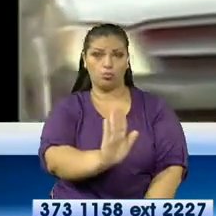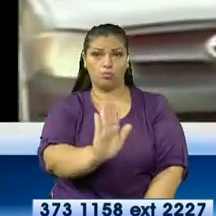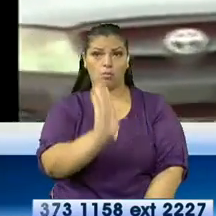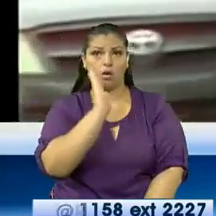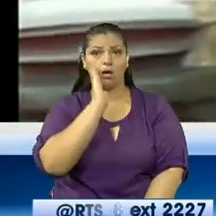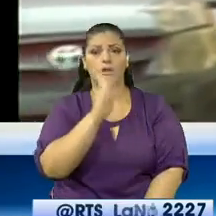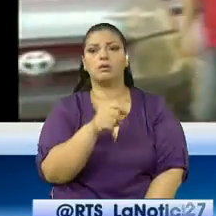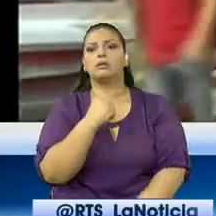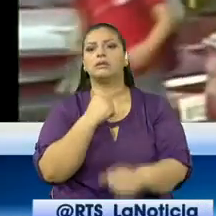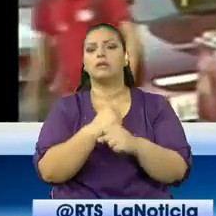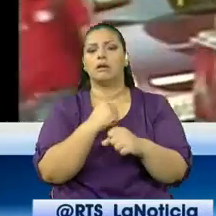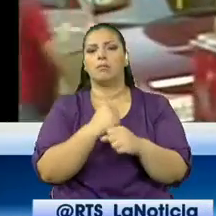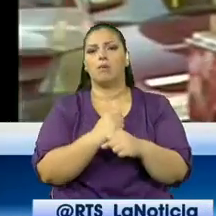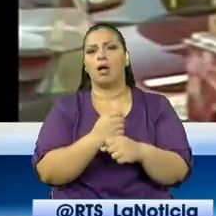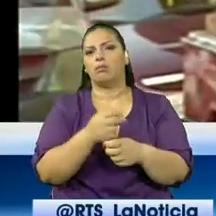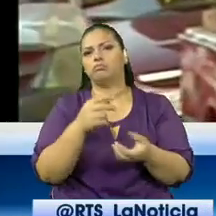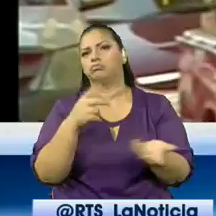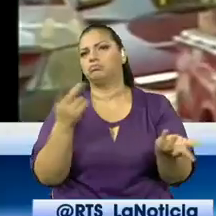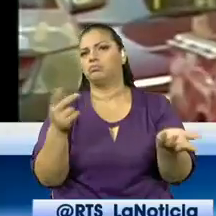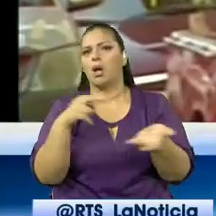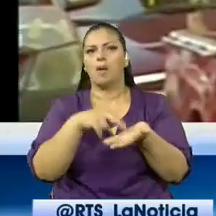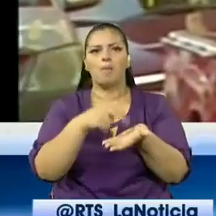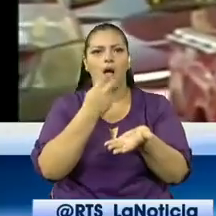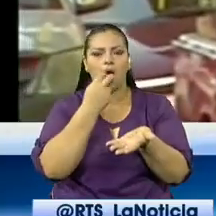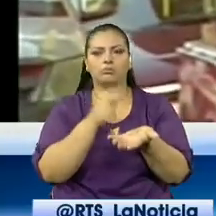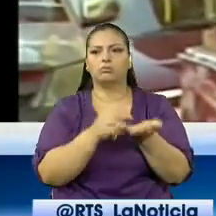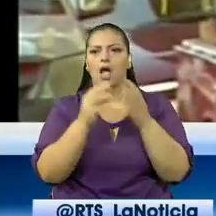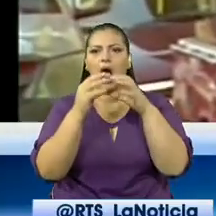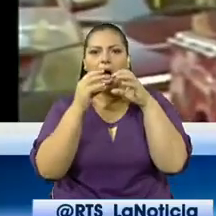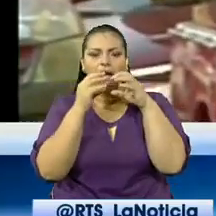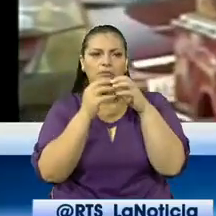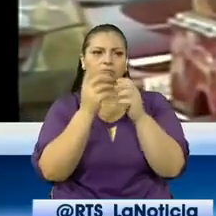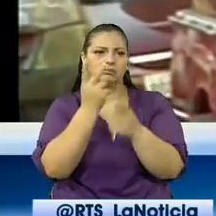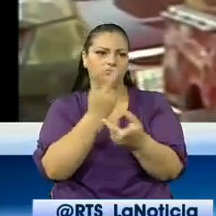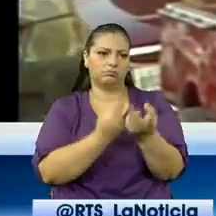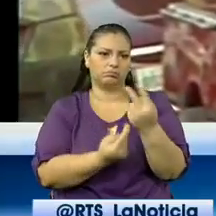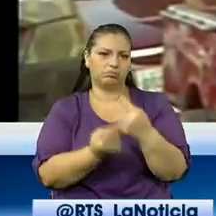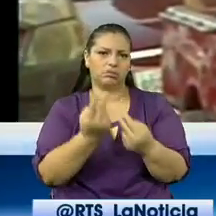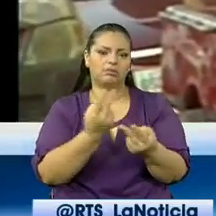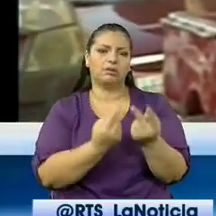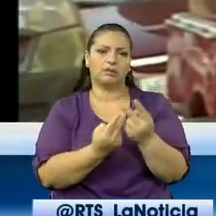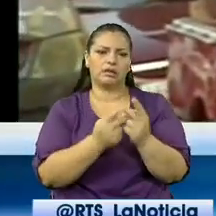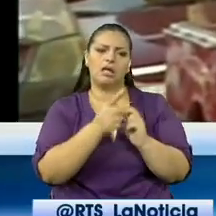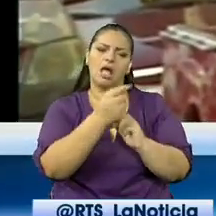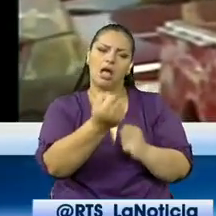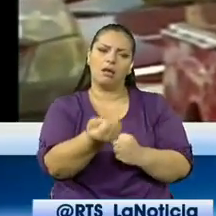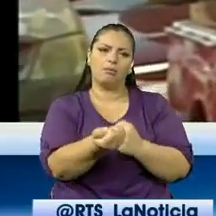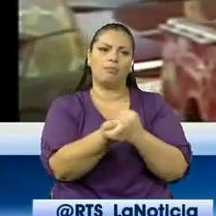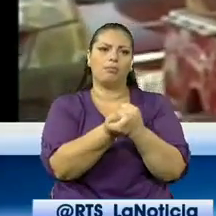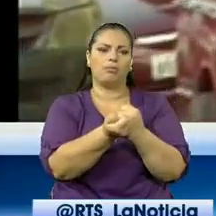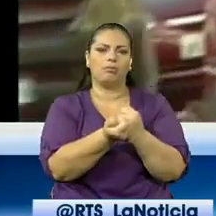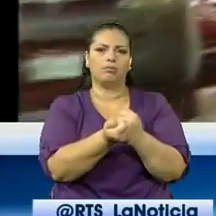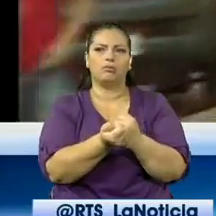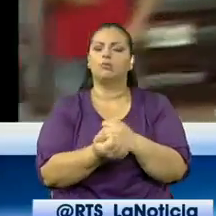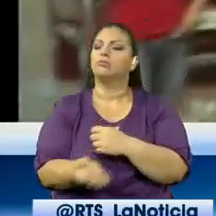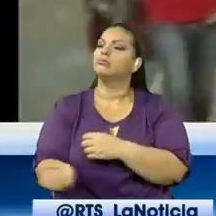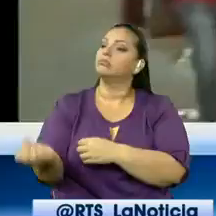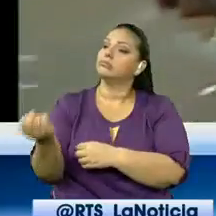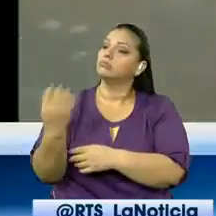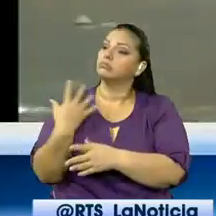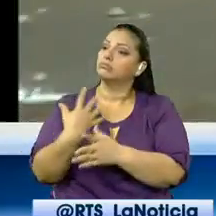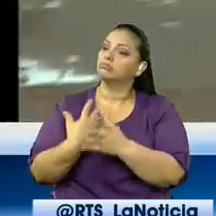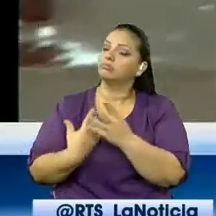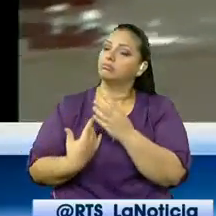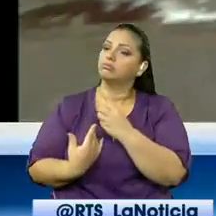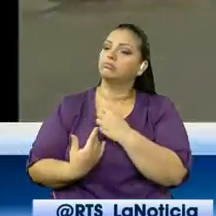el negocio, que fue asesinada por este sujeto que, acto seguido del asesinato, huyó